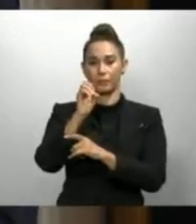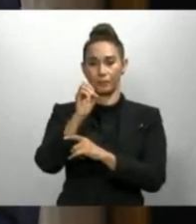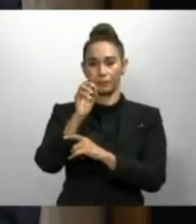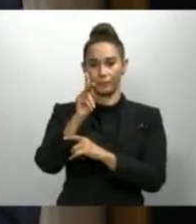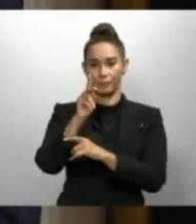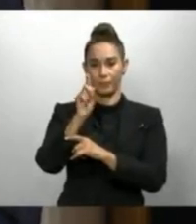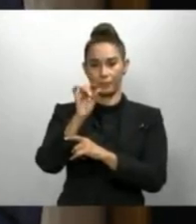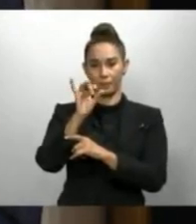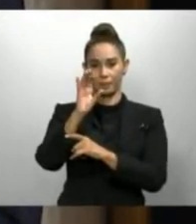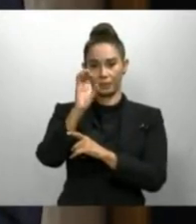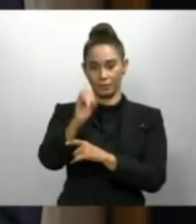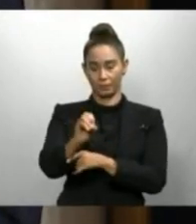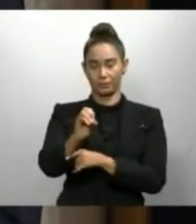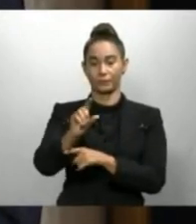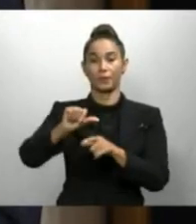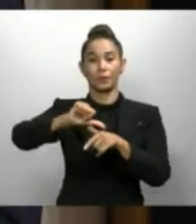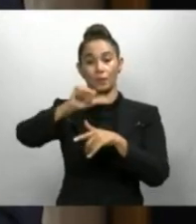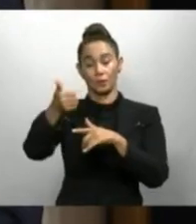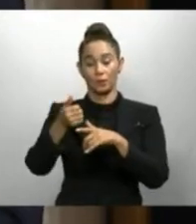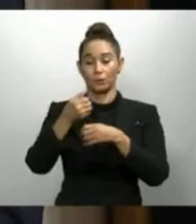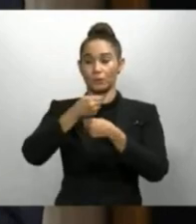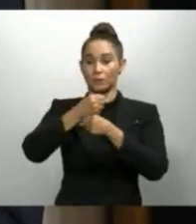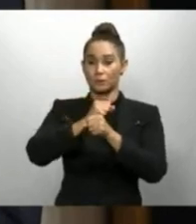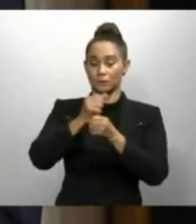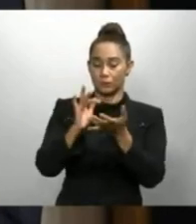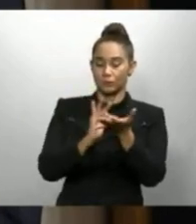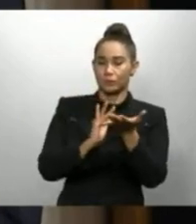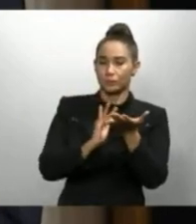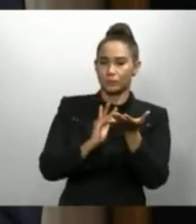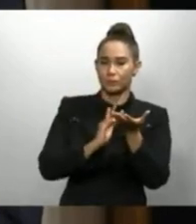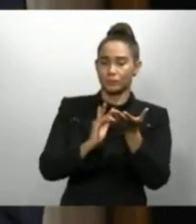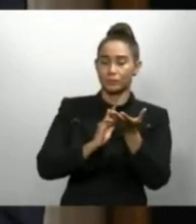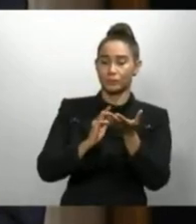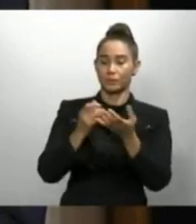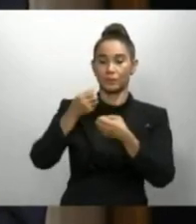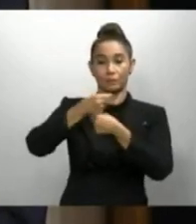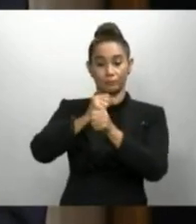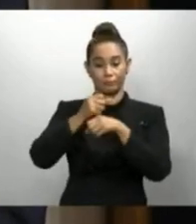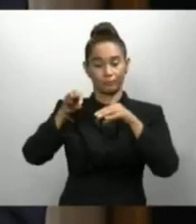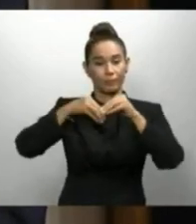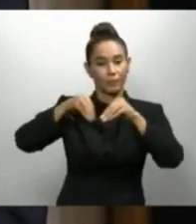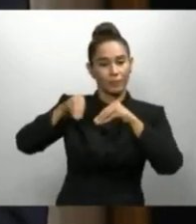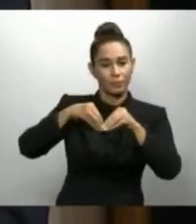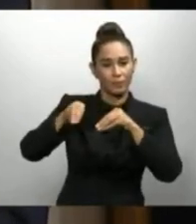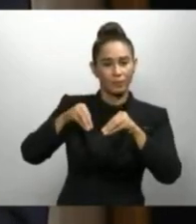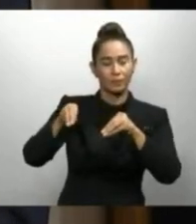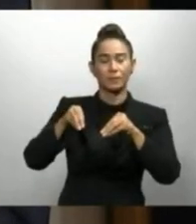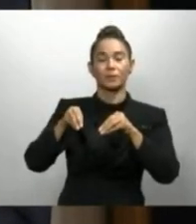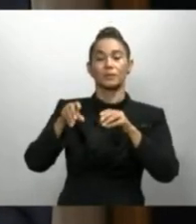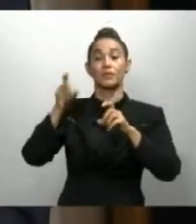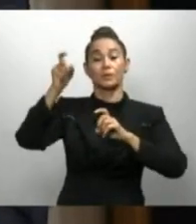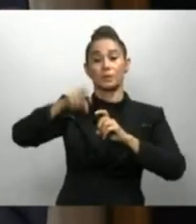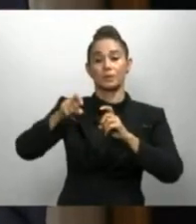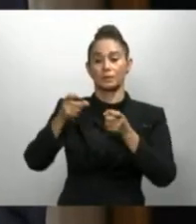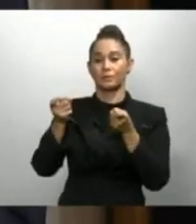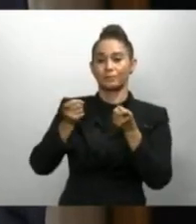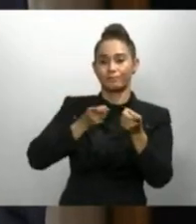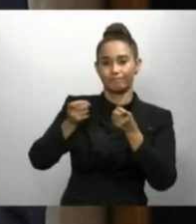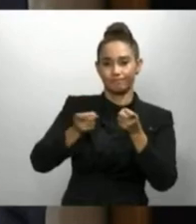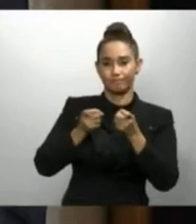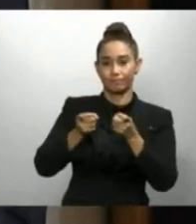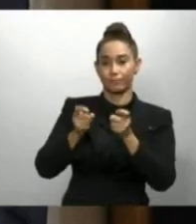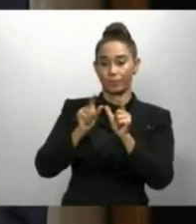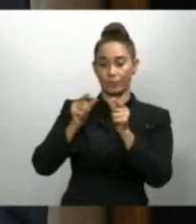isopropanol, en las categorías de sustancias cuya fabricación y comercialización deben ser controladas por